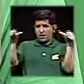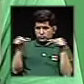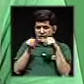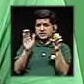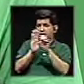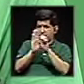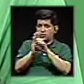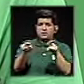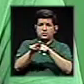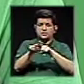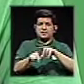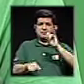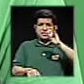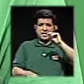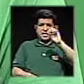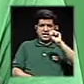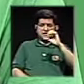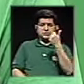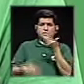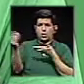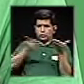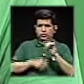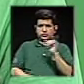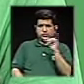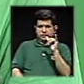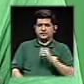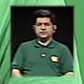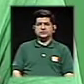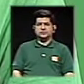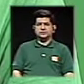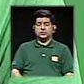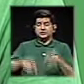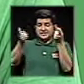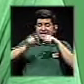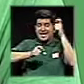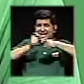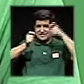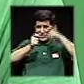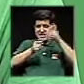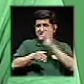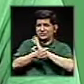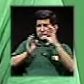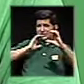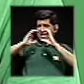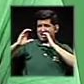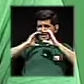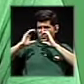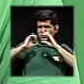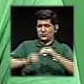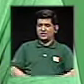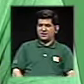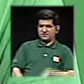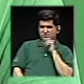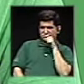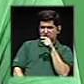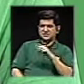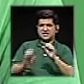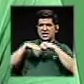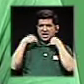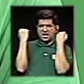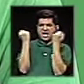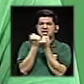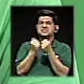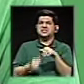ejemplo al INS o otros servicios y para el caso concreto de aciones se hizo el sindicato